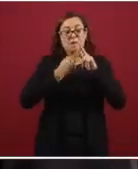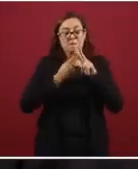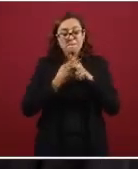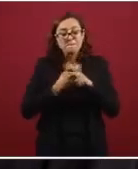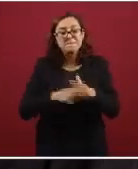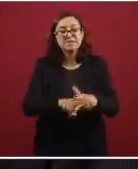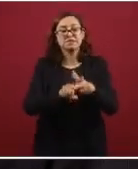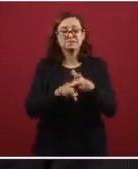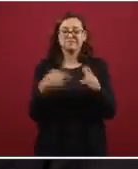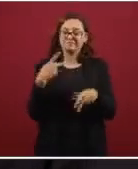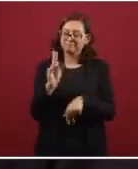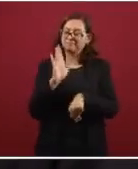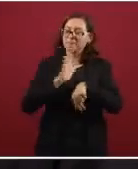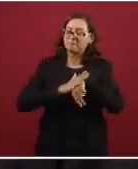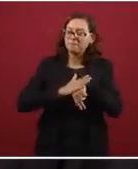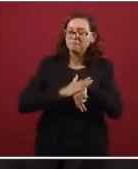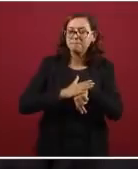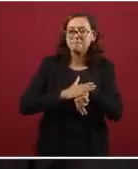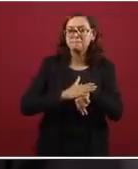se va a poner,